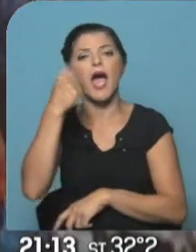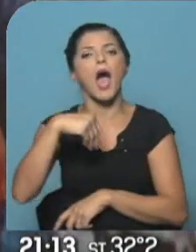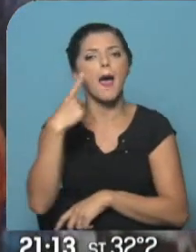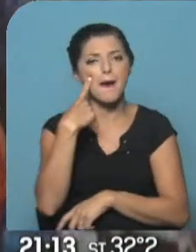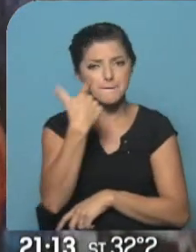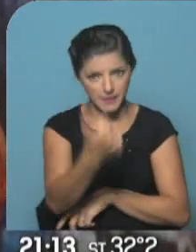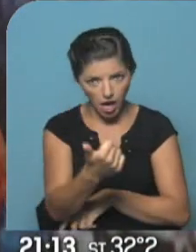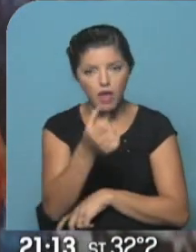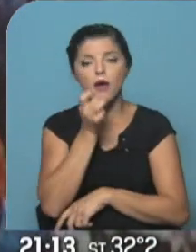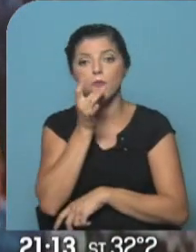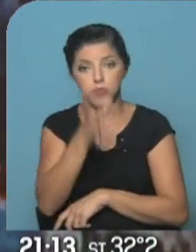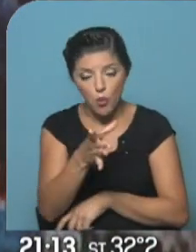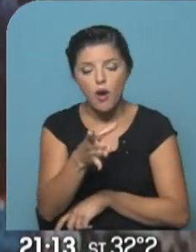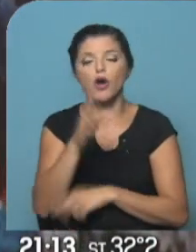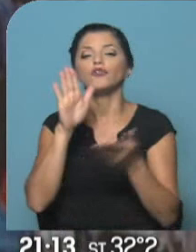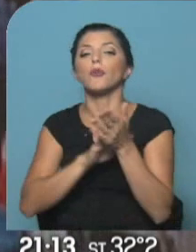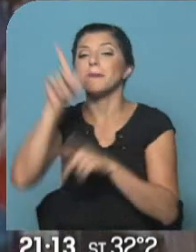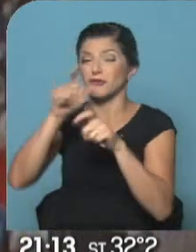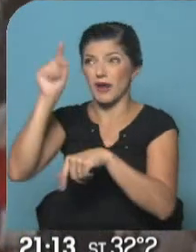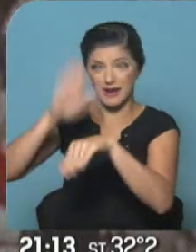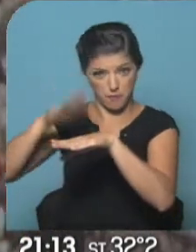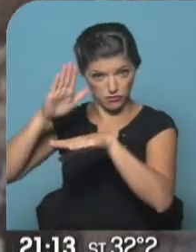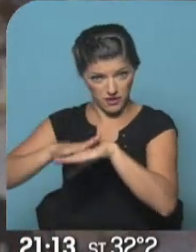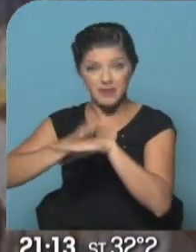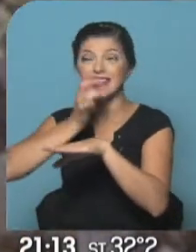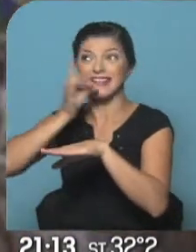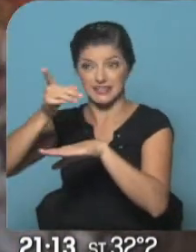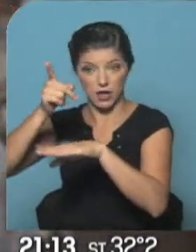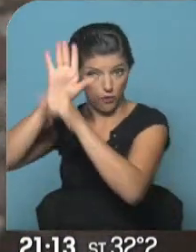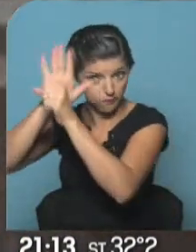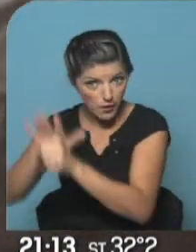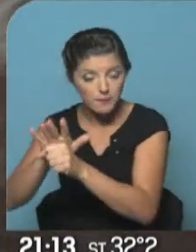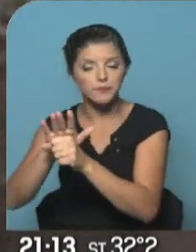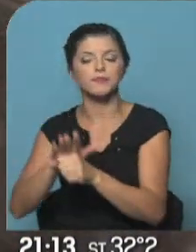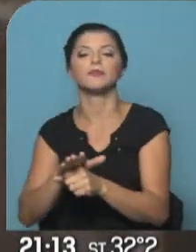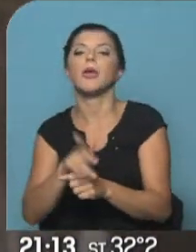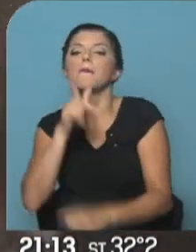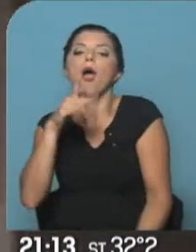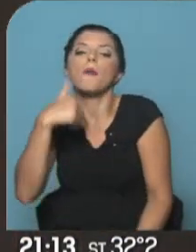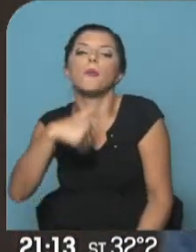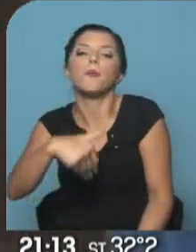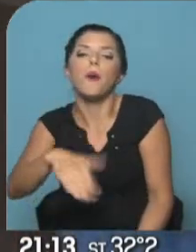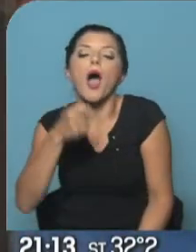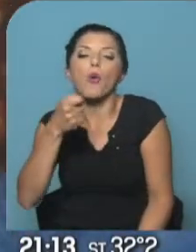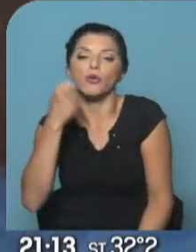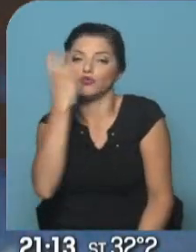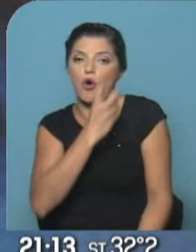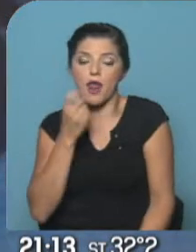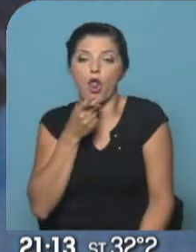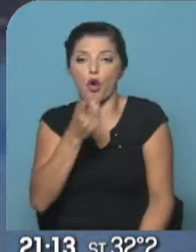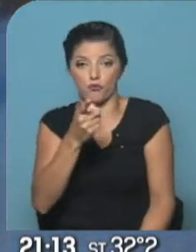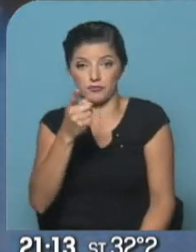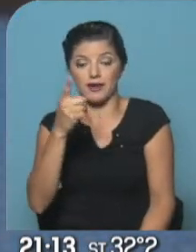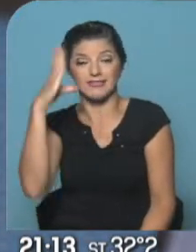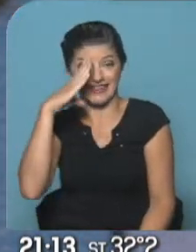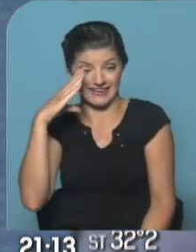de los iraníes que presuntamente cometieron el atentado. Cristina Kirchner quedó más cerca del juicio oral por decisión del juez